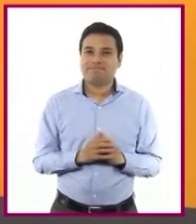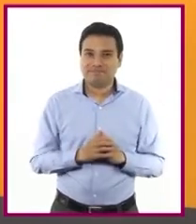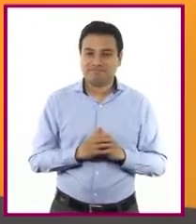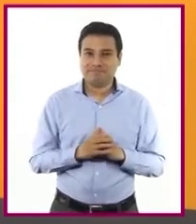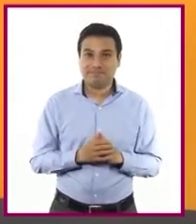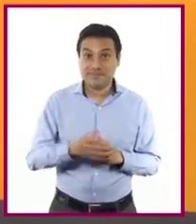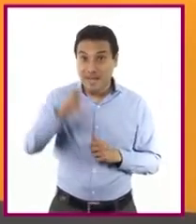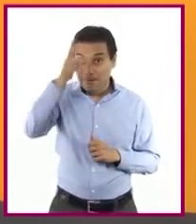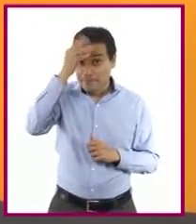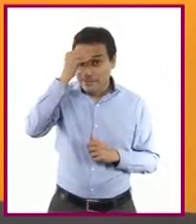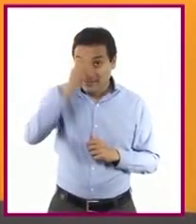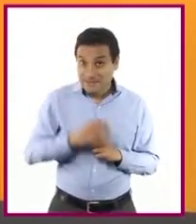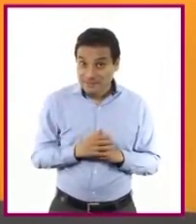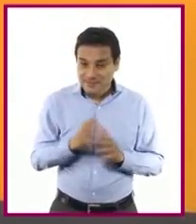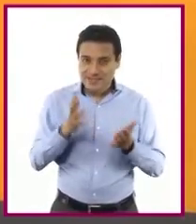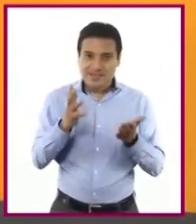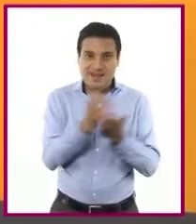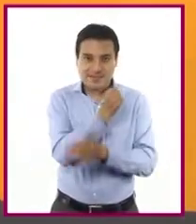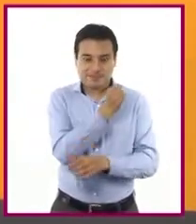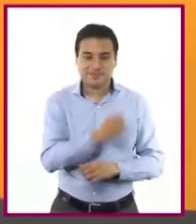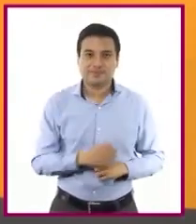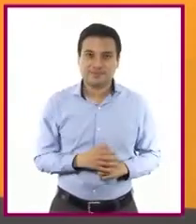y gana!